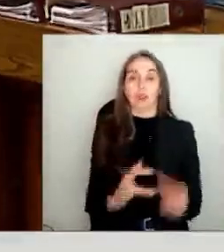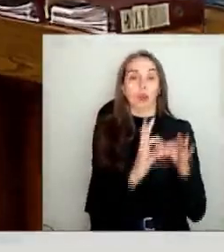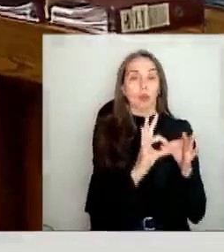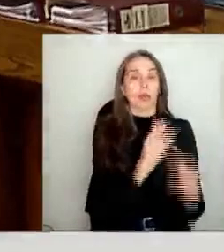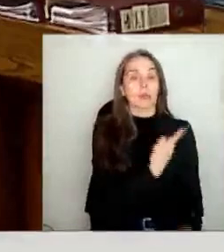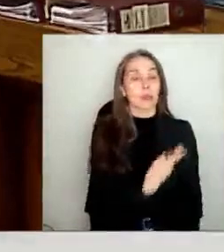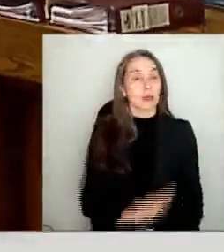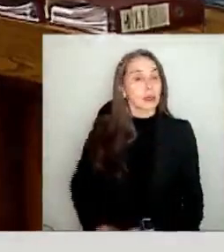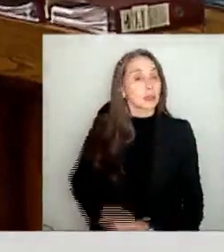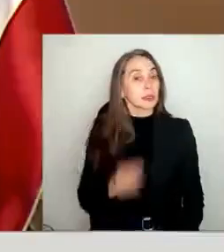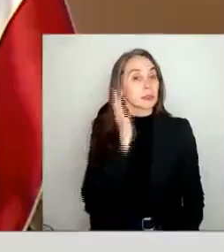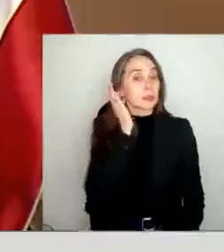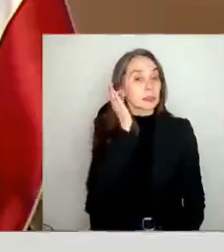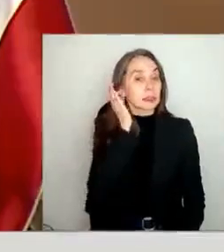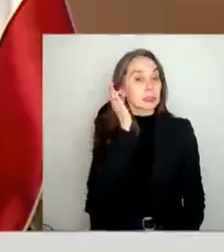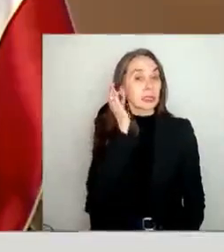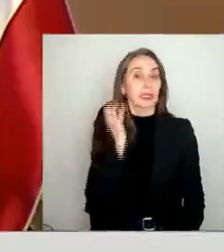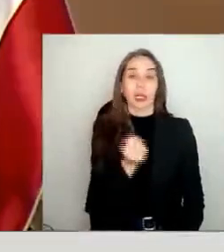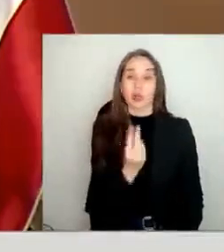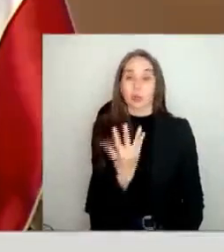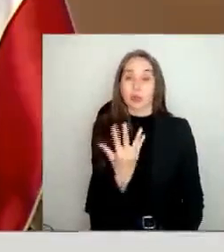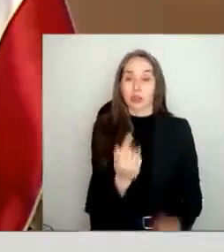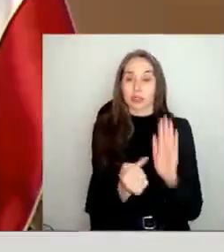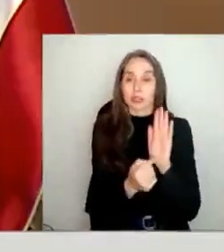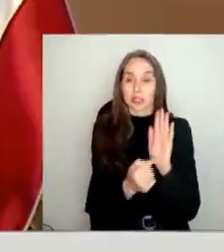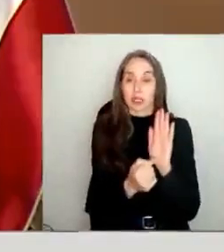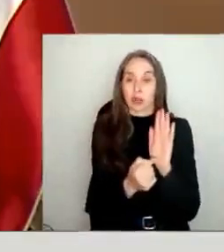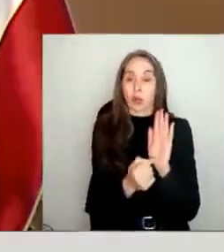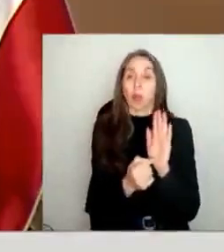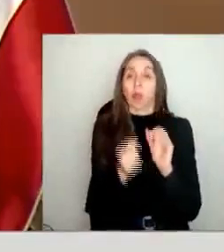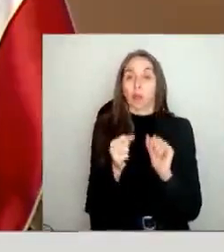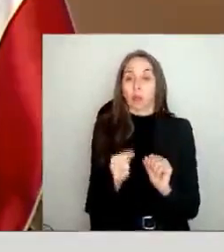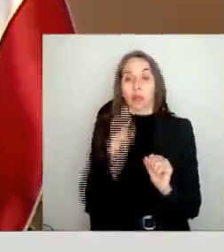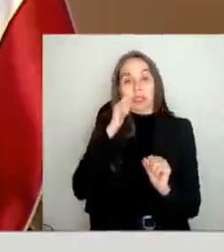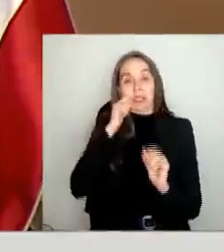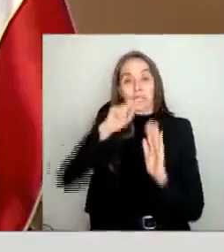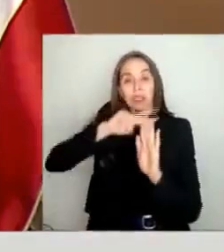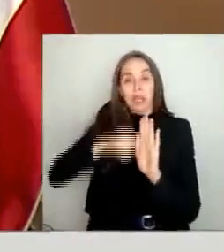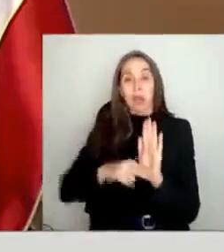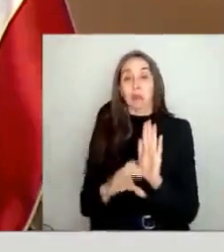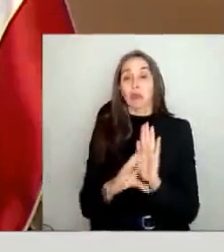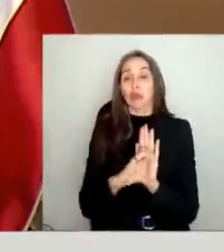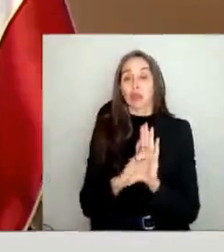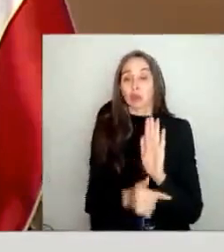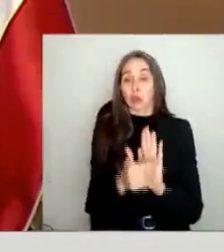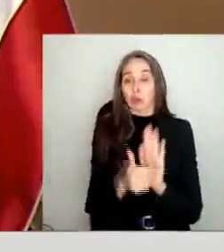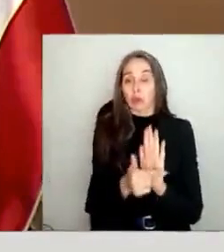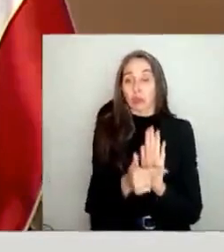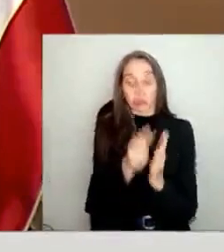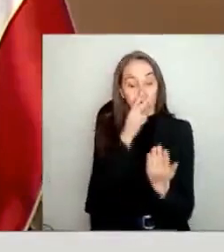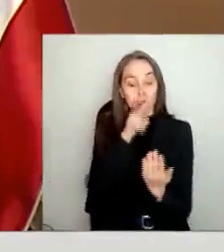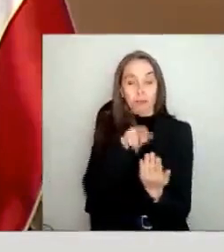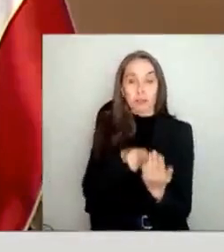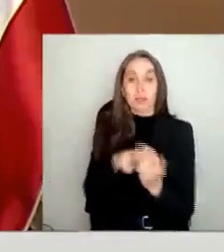eh el punto cco entendiendo que puede hacer una modificación a la carta fundamental pero evidentemente se está entrometiendo